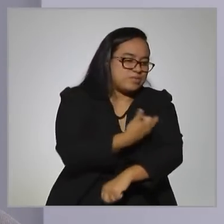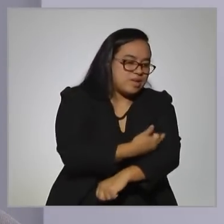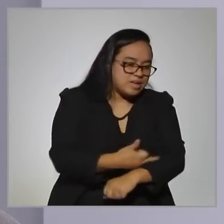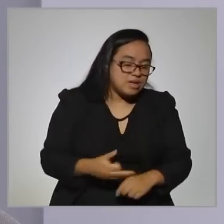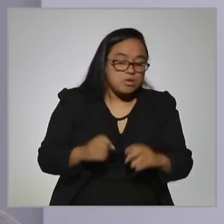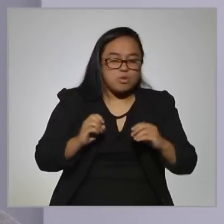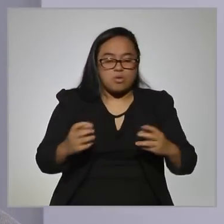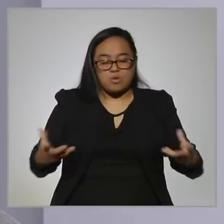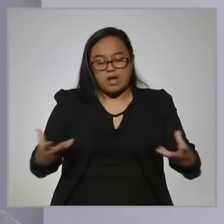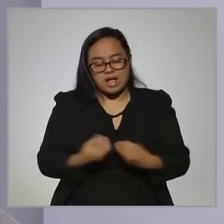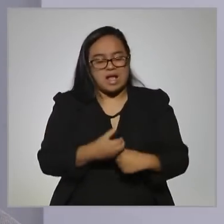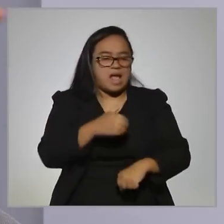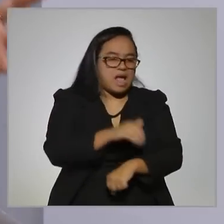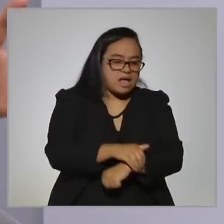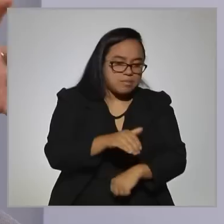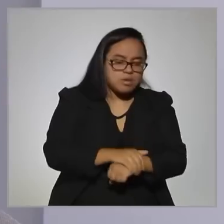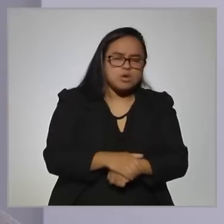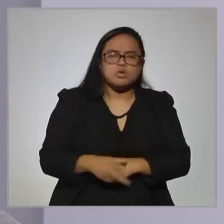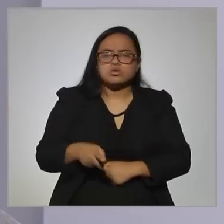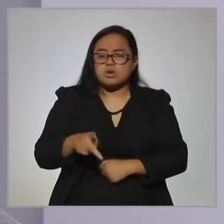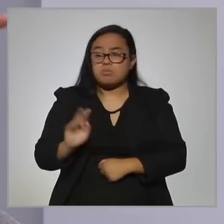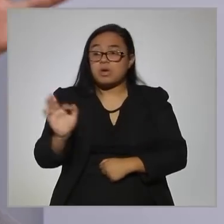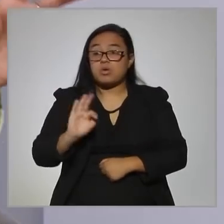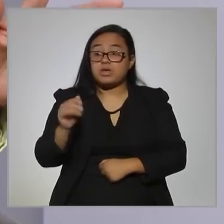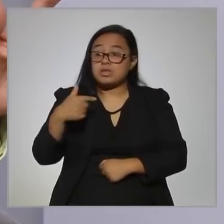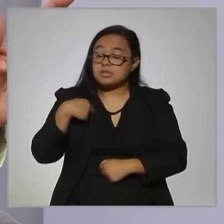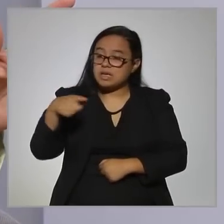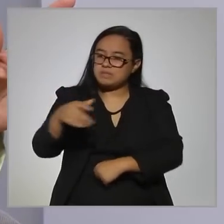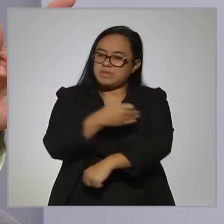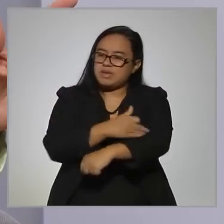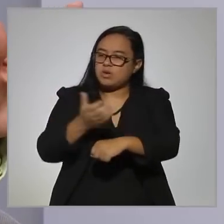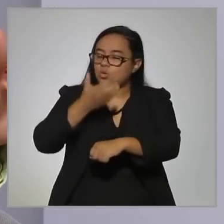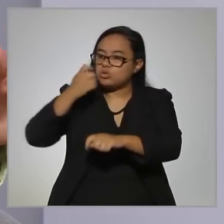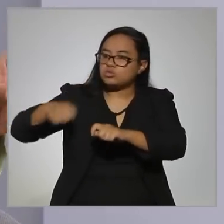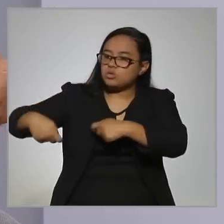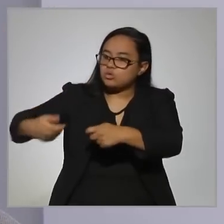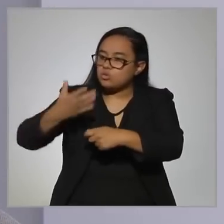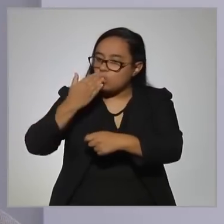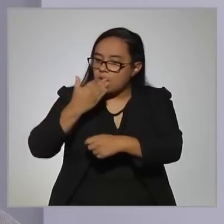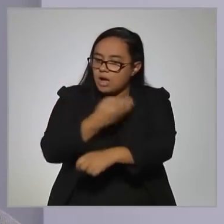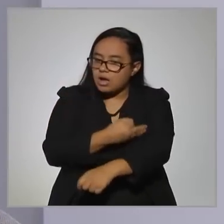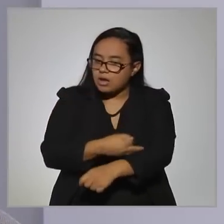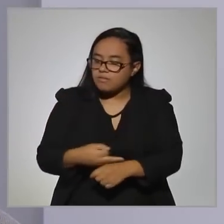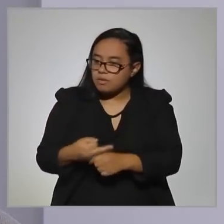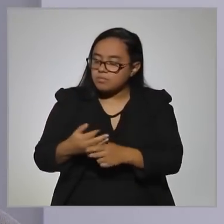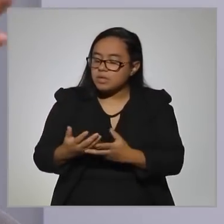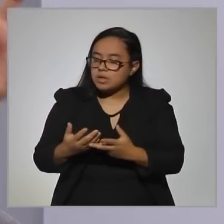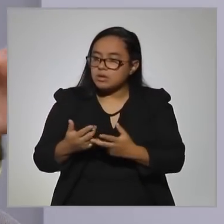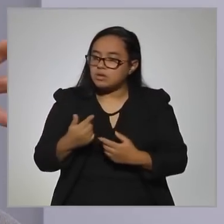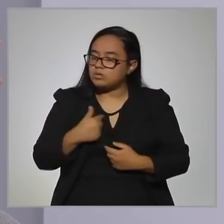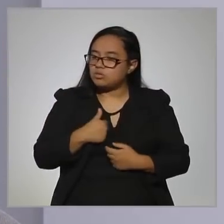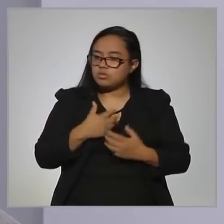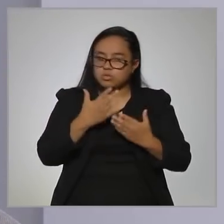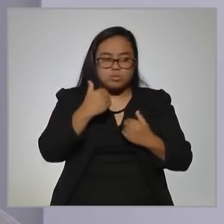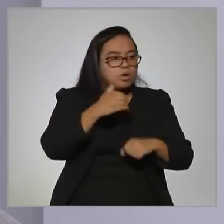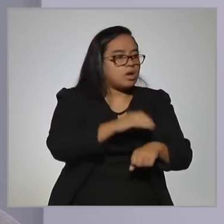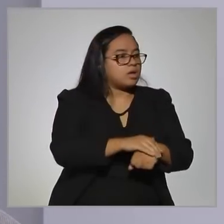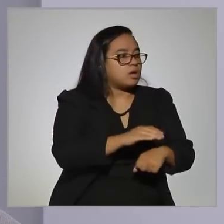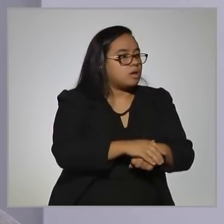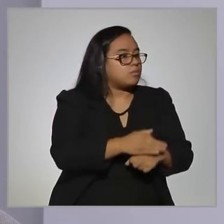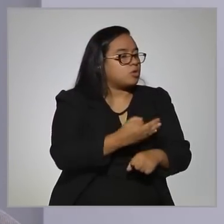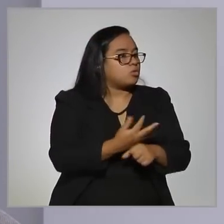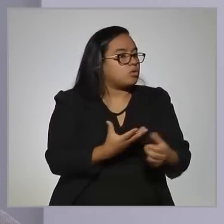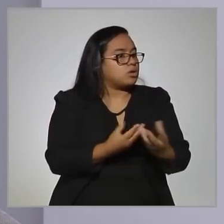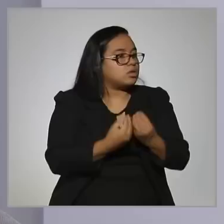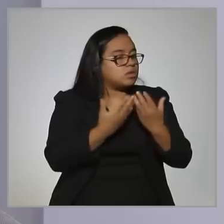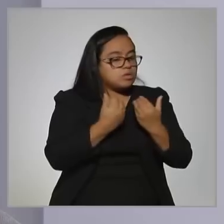pasarla con amigos. Si mi familia no es la tradicional familia, si yo no tengo todos mis amigos en este